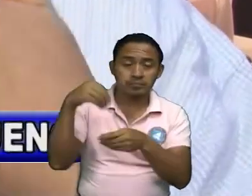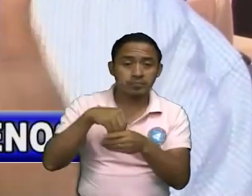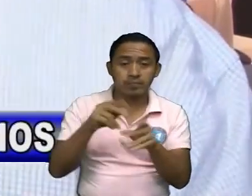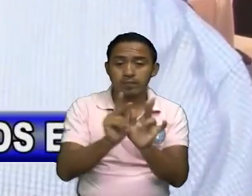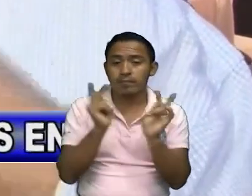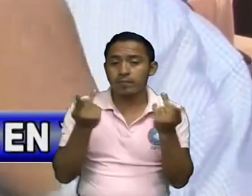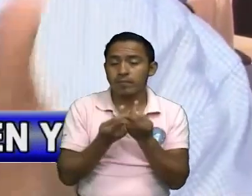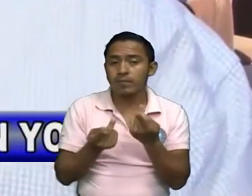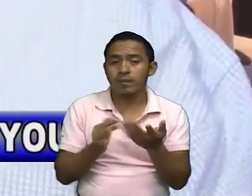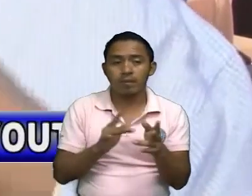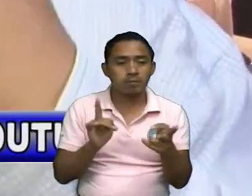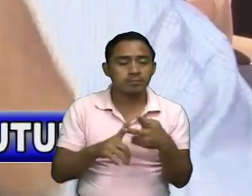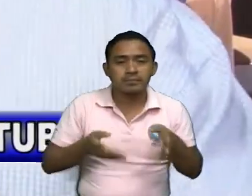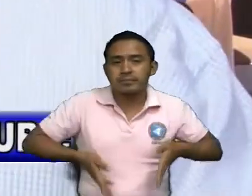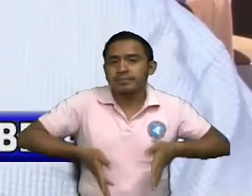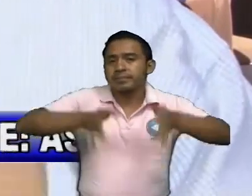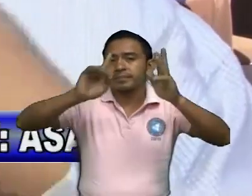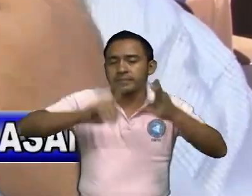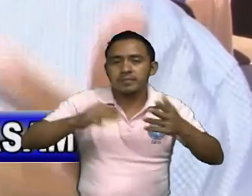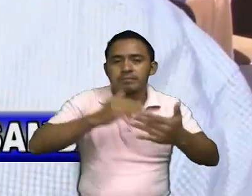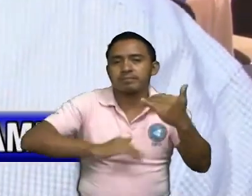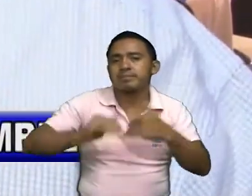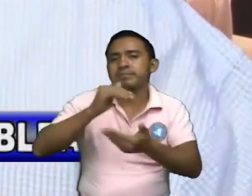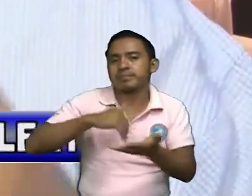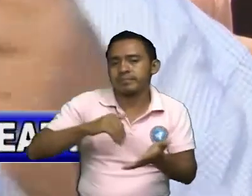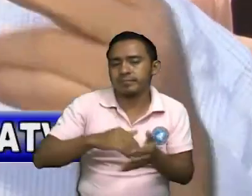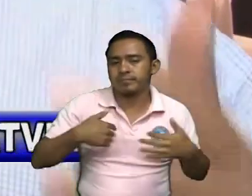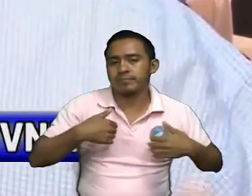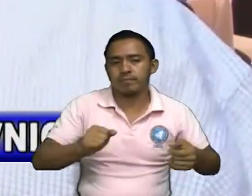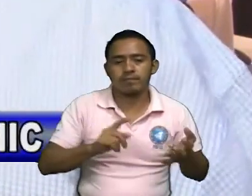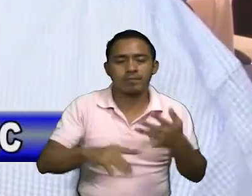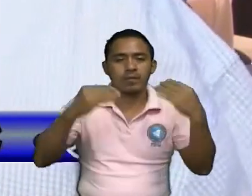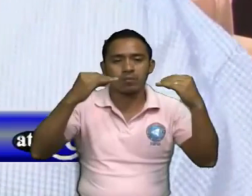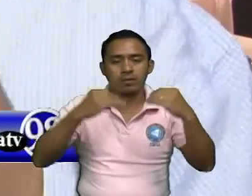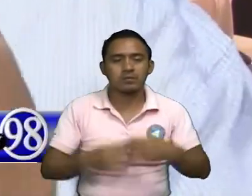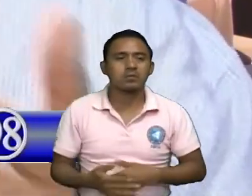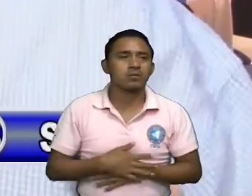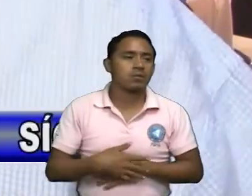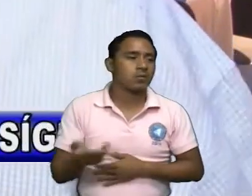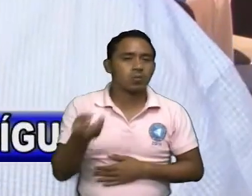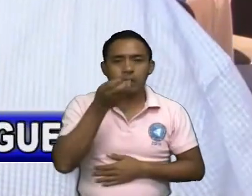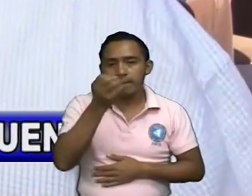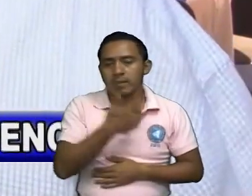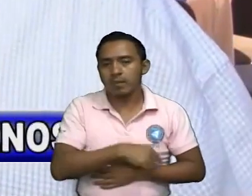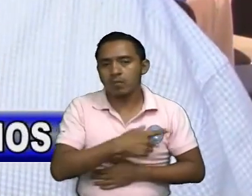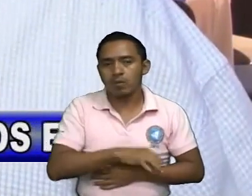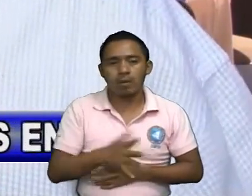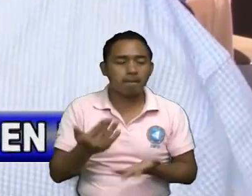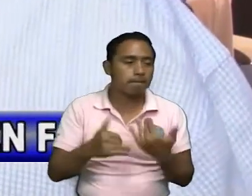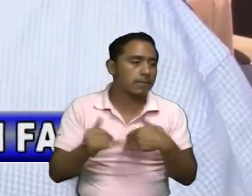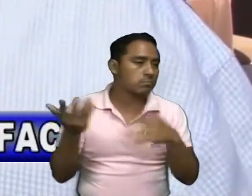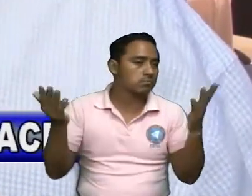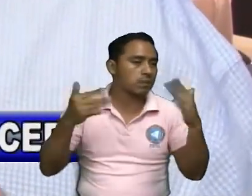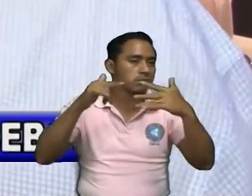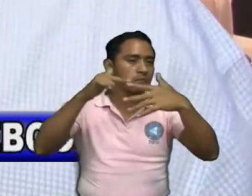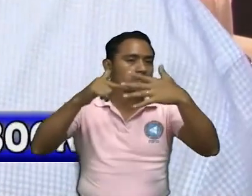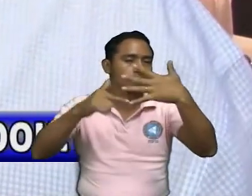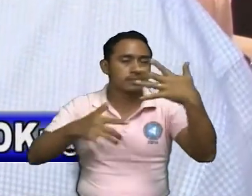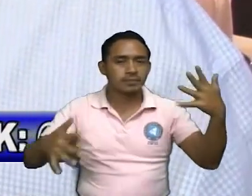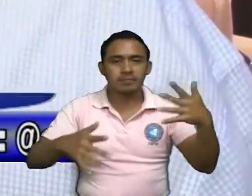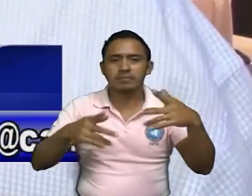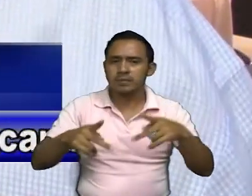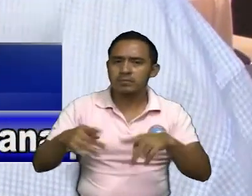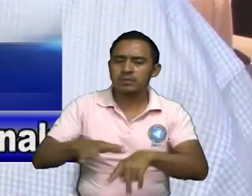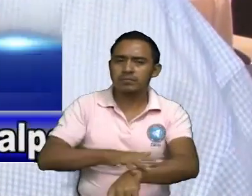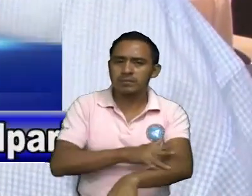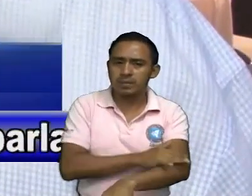gasto social, más carreteras, más centros de salud, más educación, la merienda escolar, más viviendas populares. Entonces, la gente siente